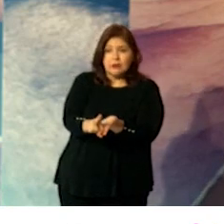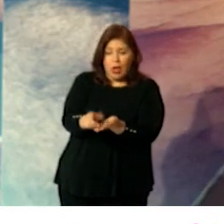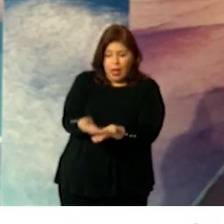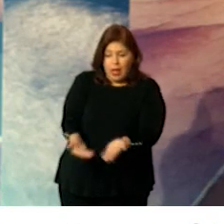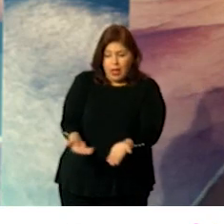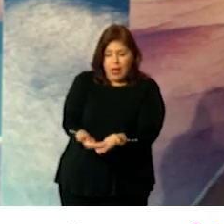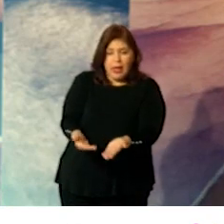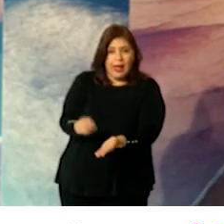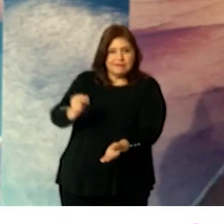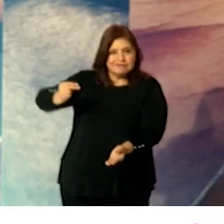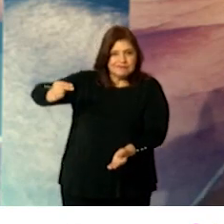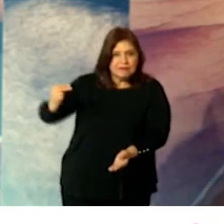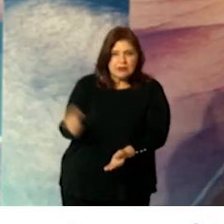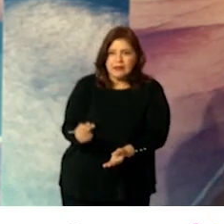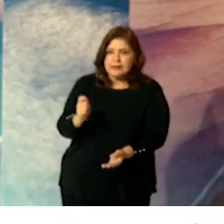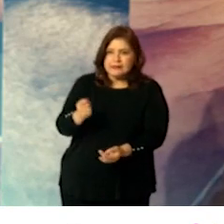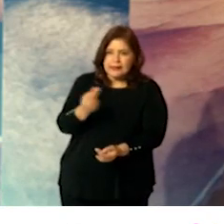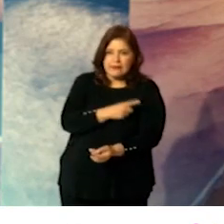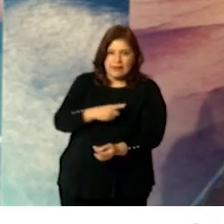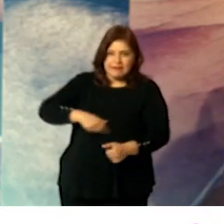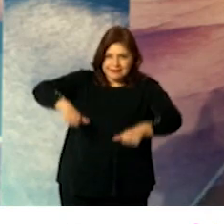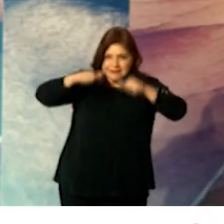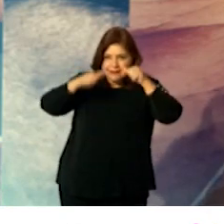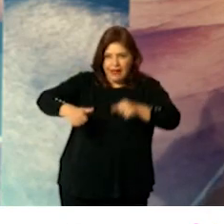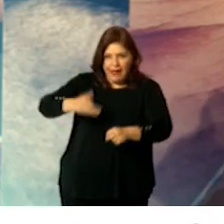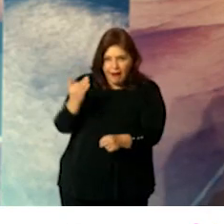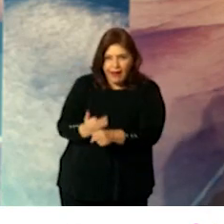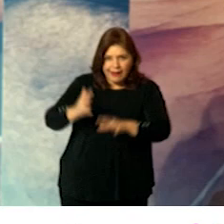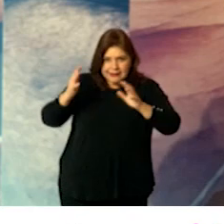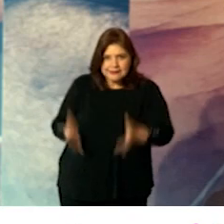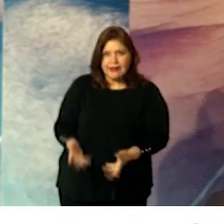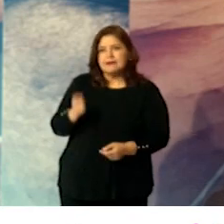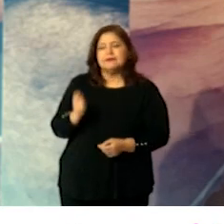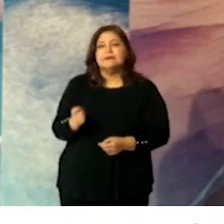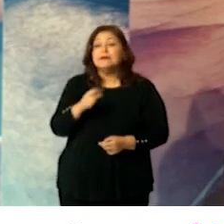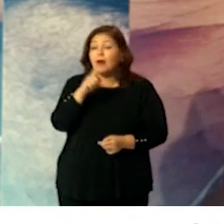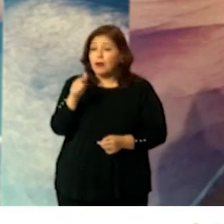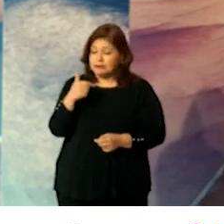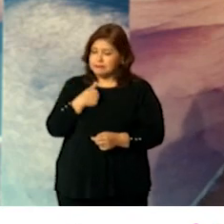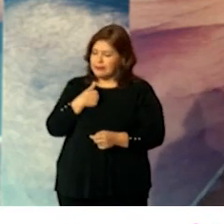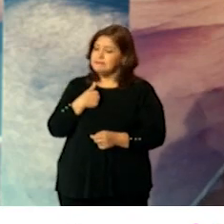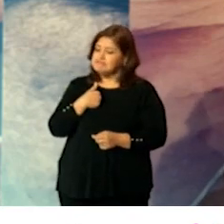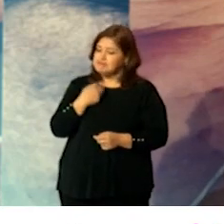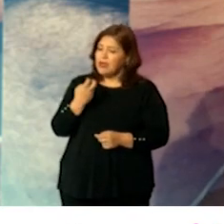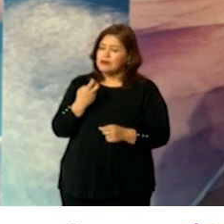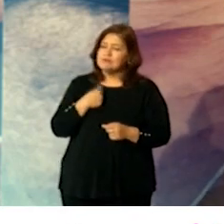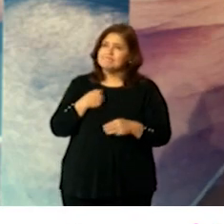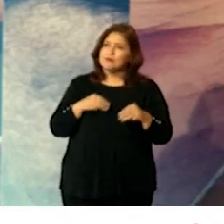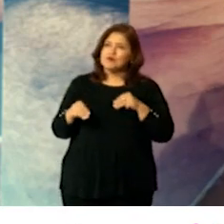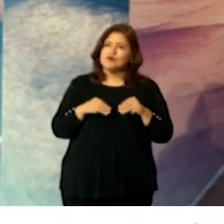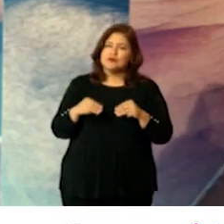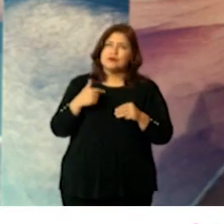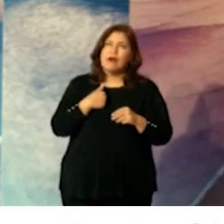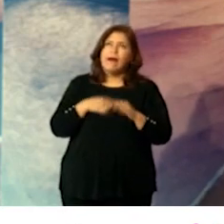volvió lo urgente, lo que tenemos que atender. Y para terminar, pues eso es lo que a mí me mueve. A mí lo que me mueve